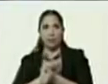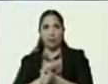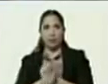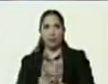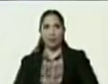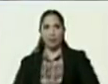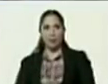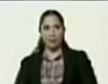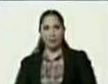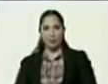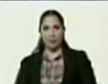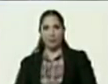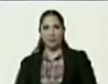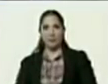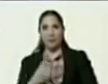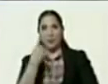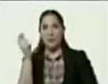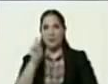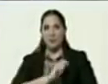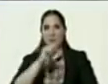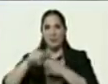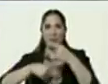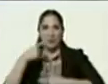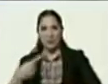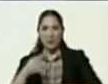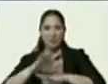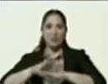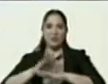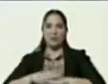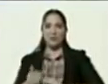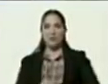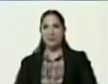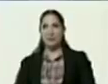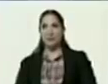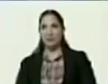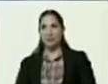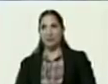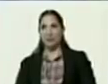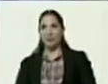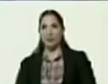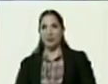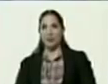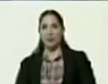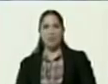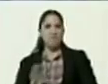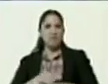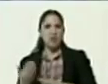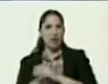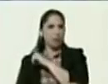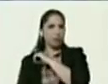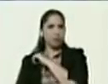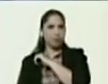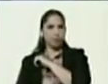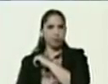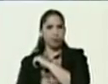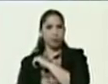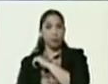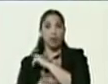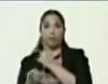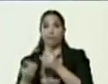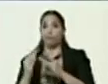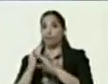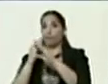después un mes después de que ocurrieran estos hechos que estoy describiendo porque por corrupción y fue inhabilitado por 10 años